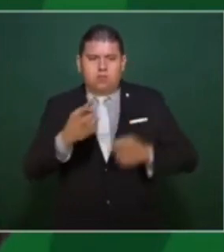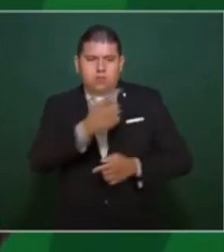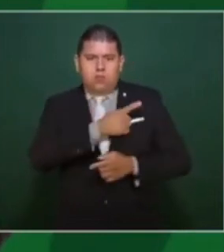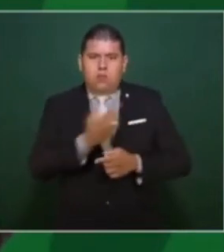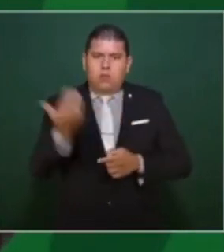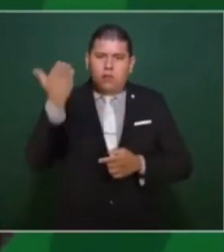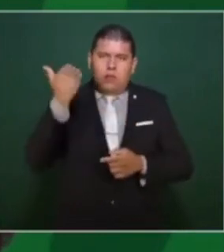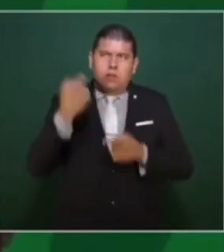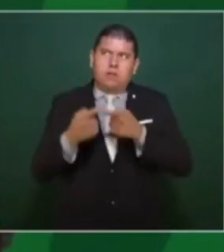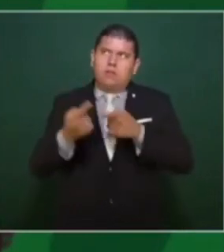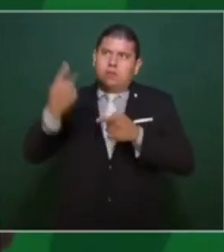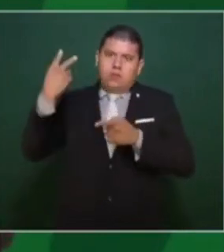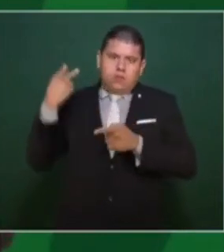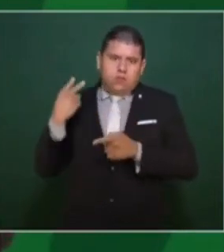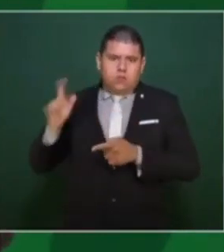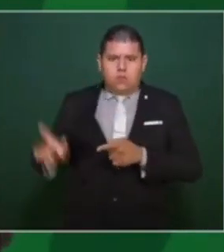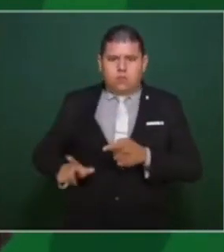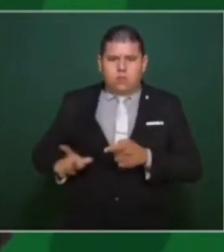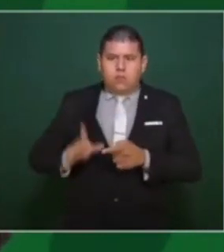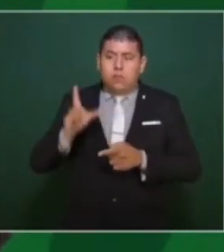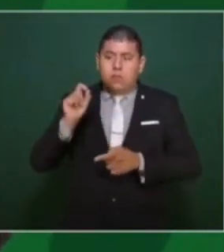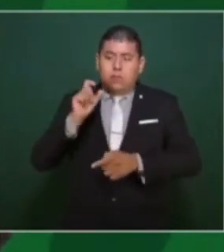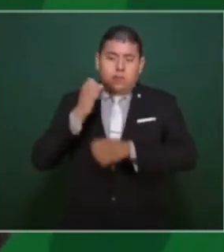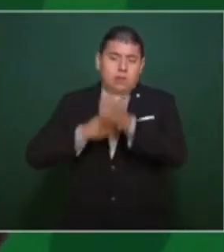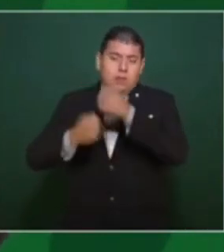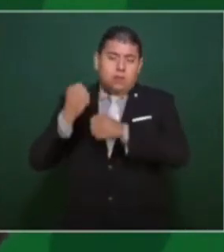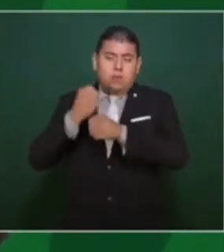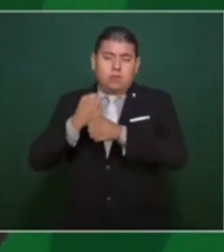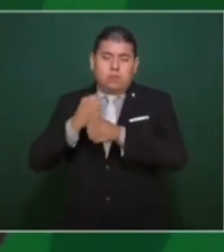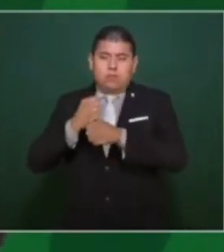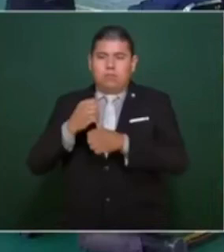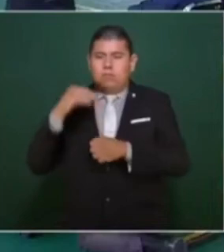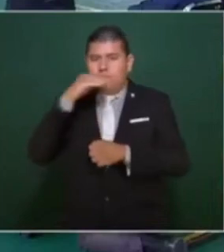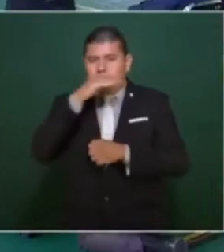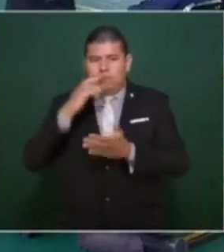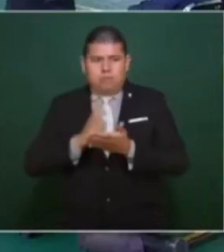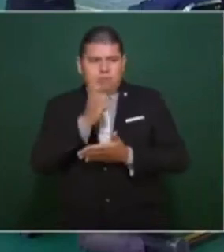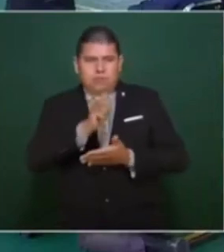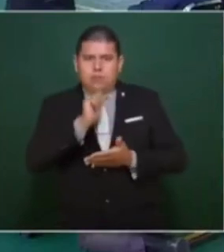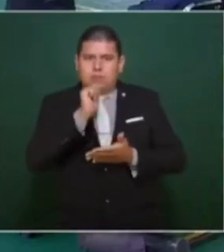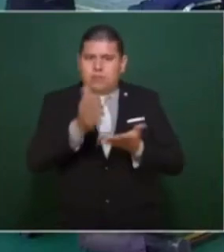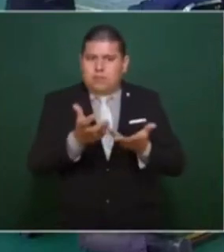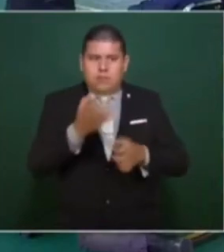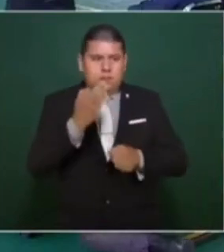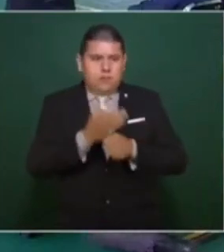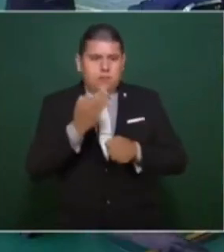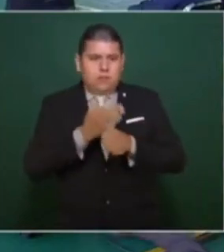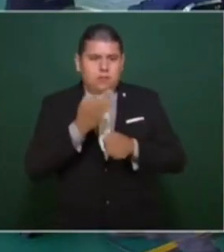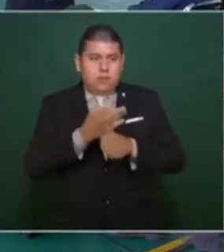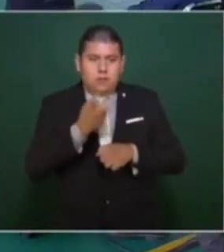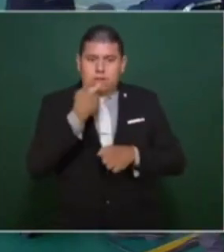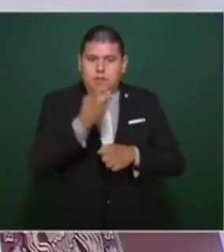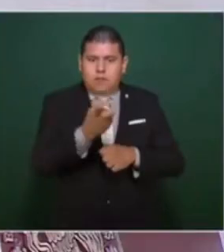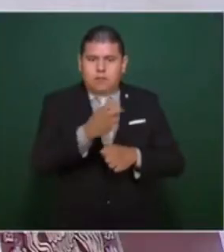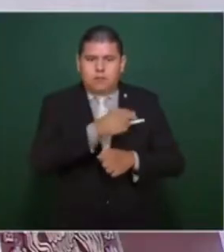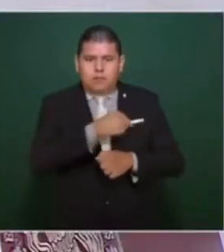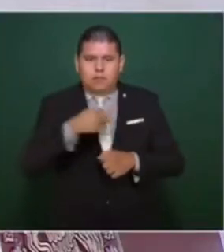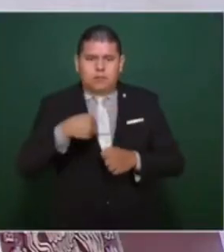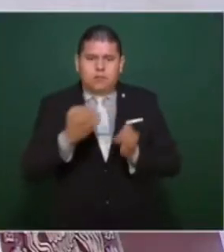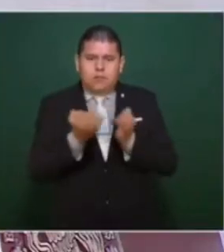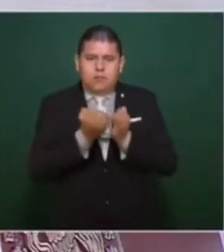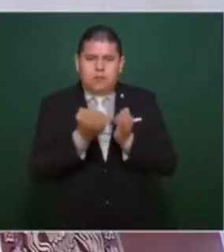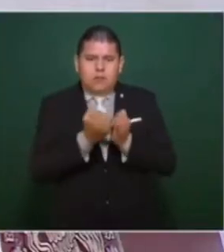gobierno antepasado por 20 años sin costo alguno, y que en la actualidad estamos